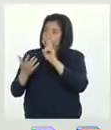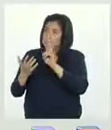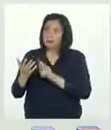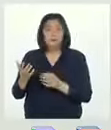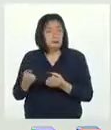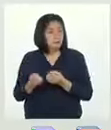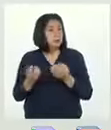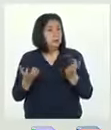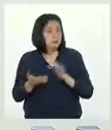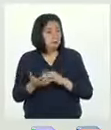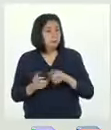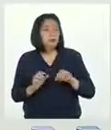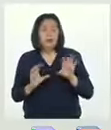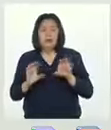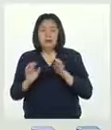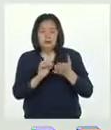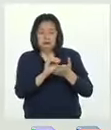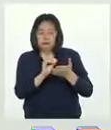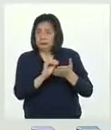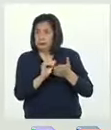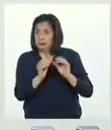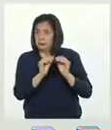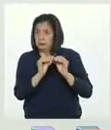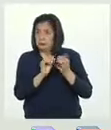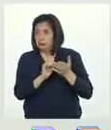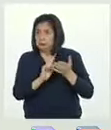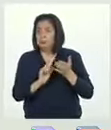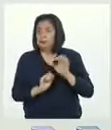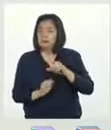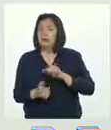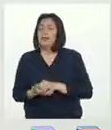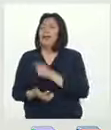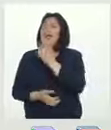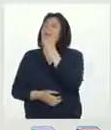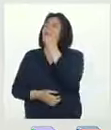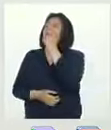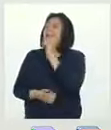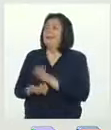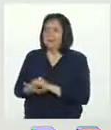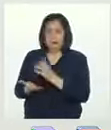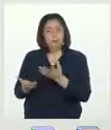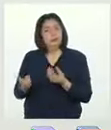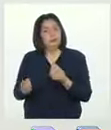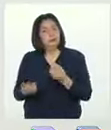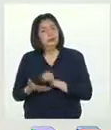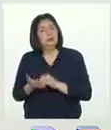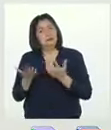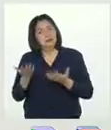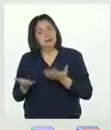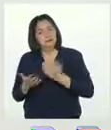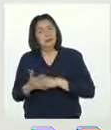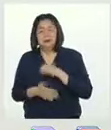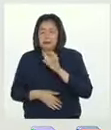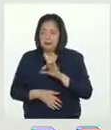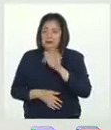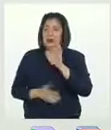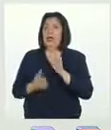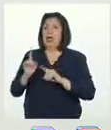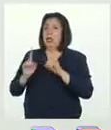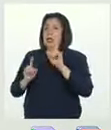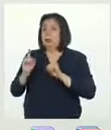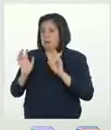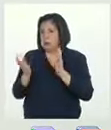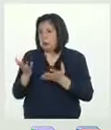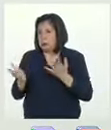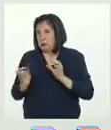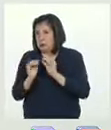sean necesarias y realizar algunas modificaciones. Entiendo. Claro, porque todavía puede que descubramos algunos ajustes por